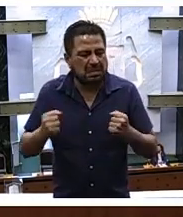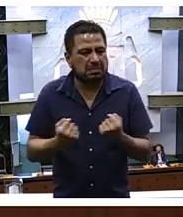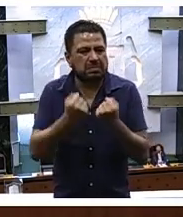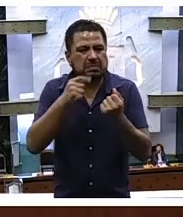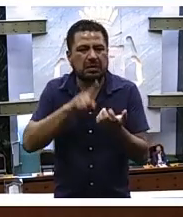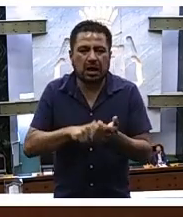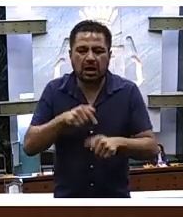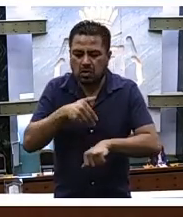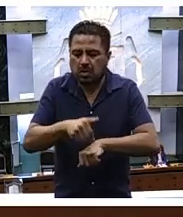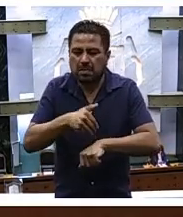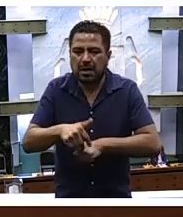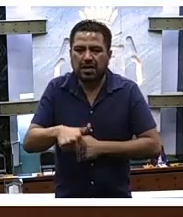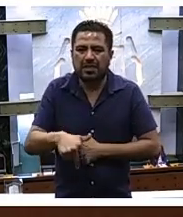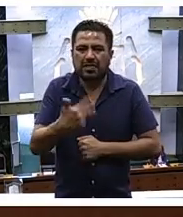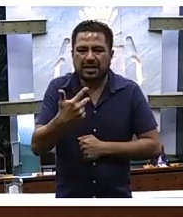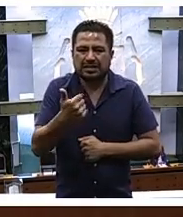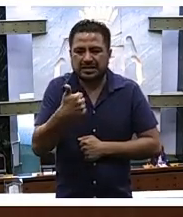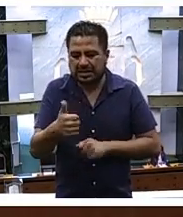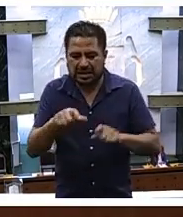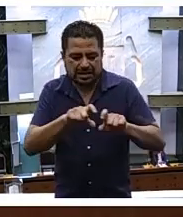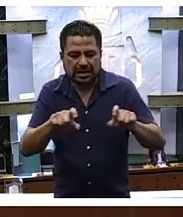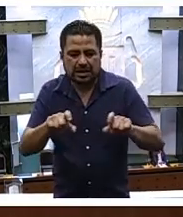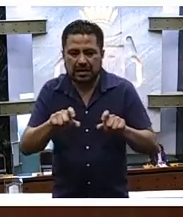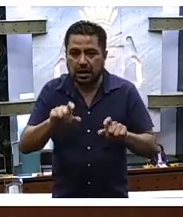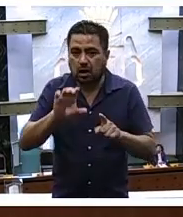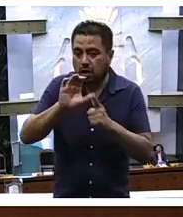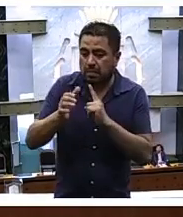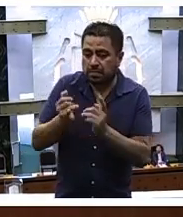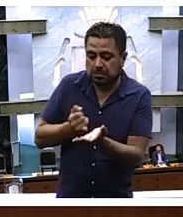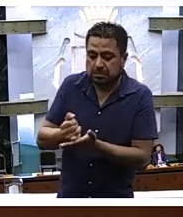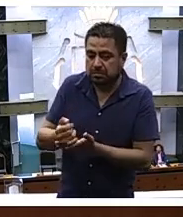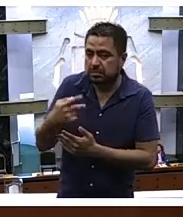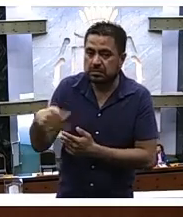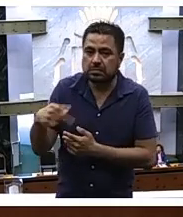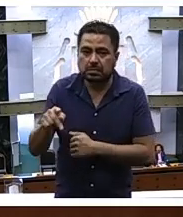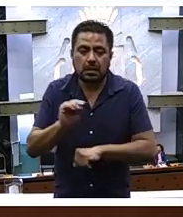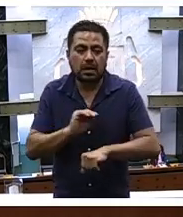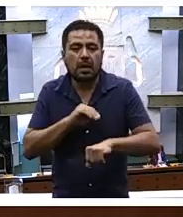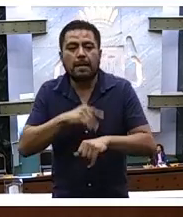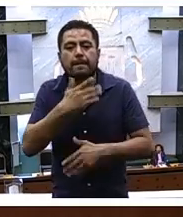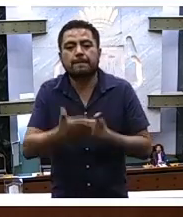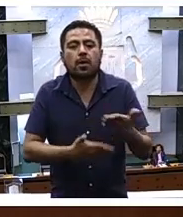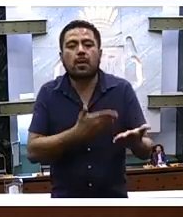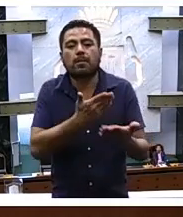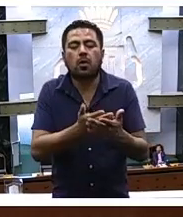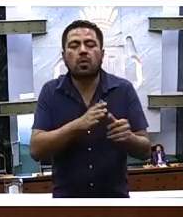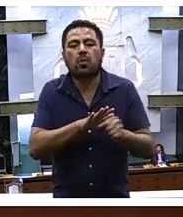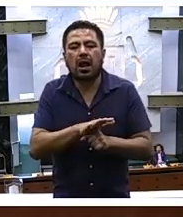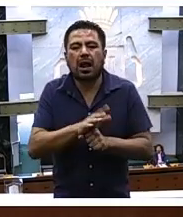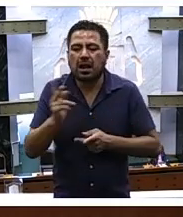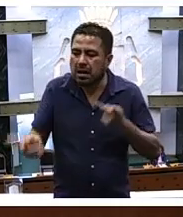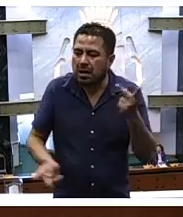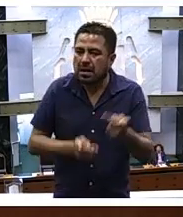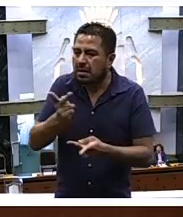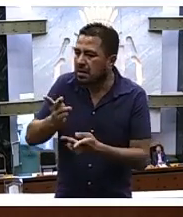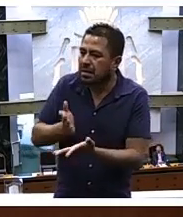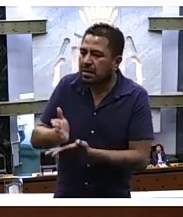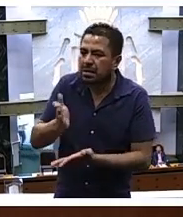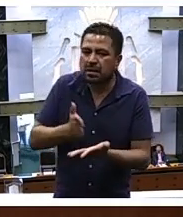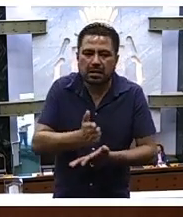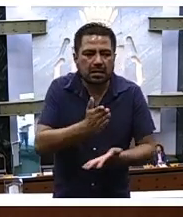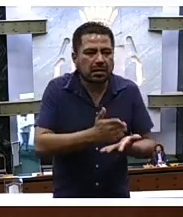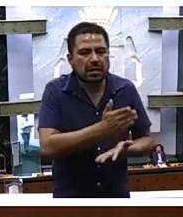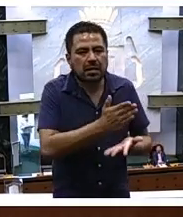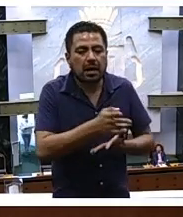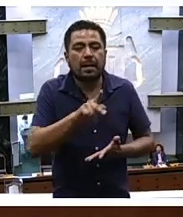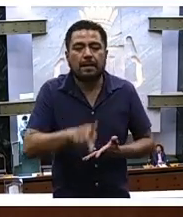que en la página 13, párrafo 6, la Comisión dictaminadora pondera una propuesta emanada de la consulta, pero